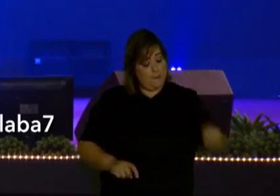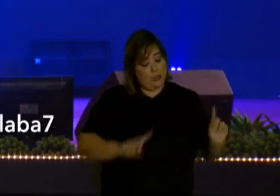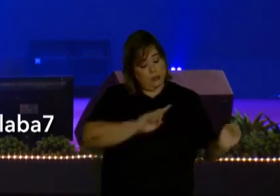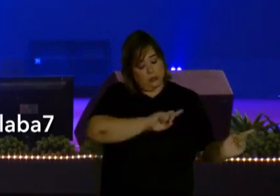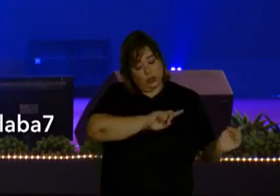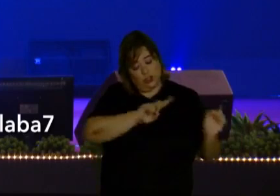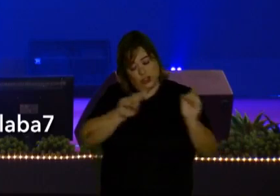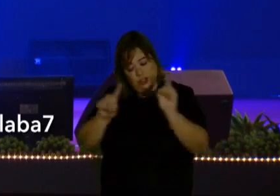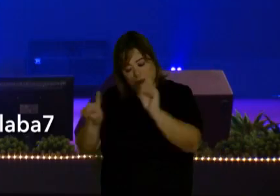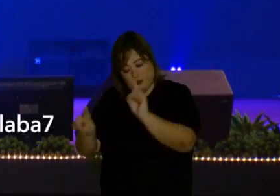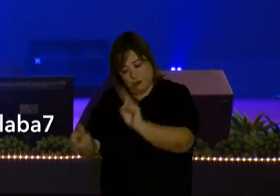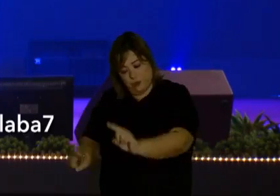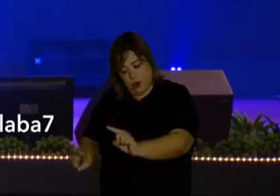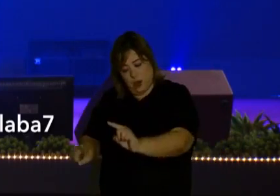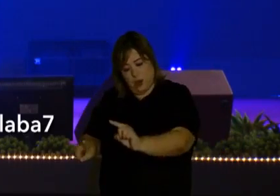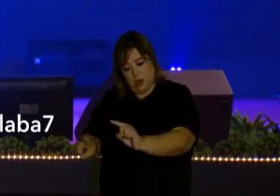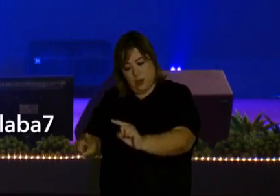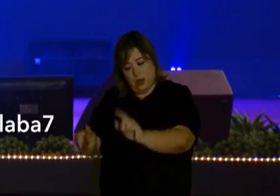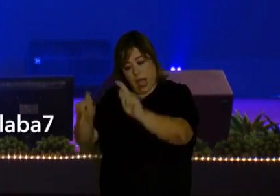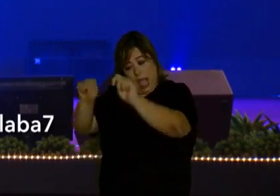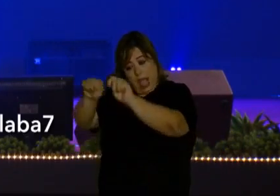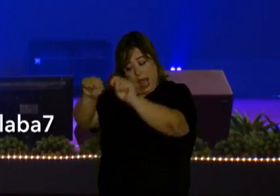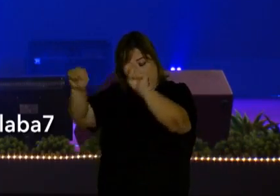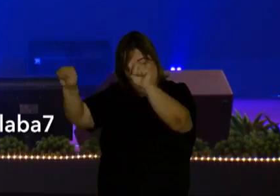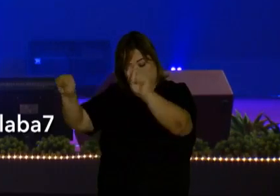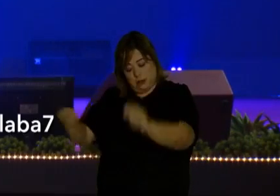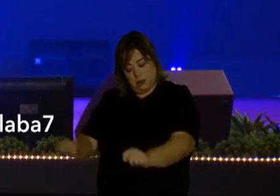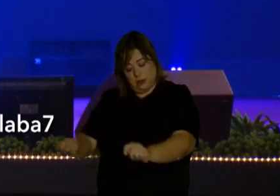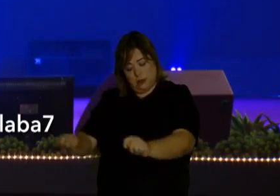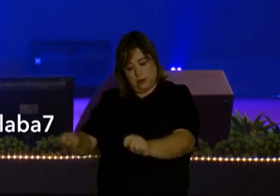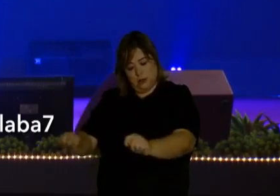es su casa, el alimento lo pone usted.